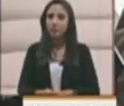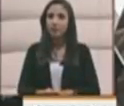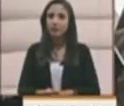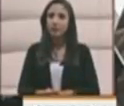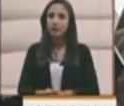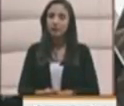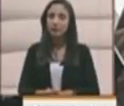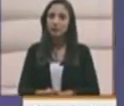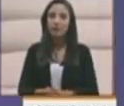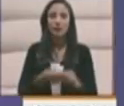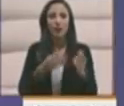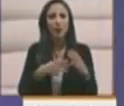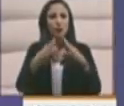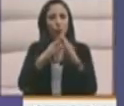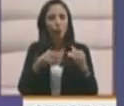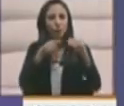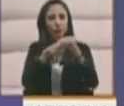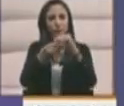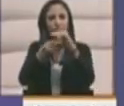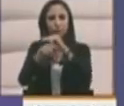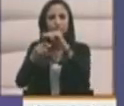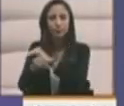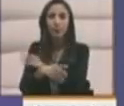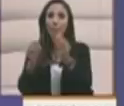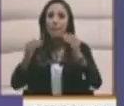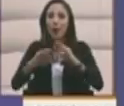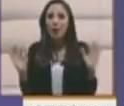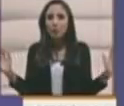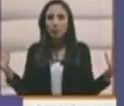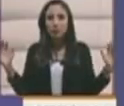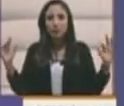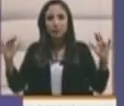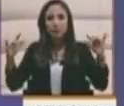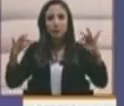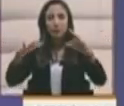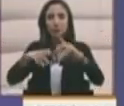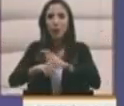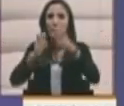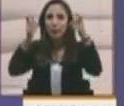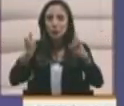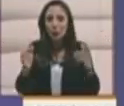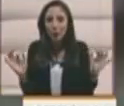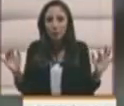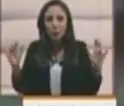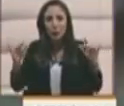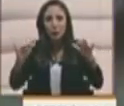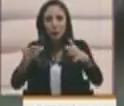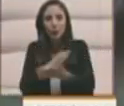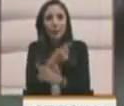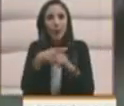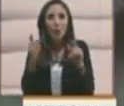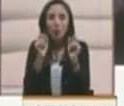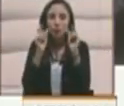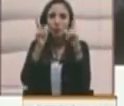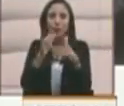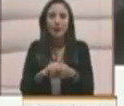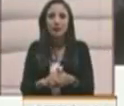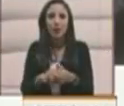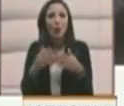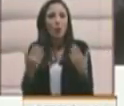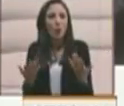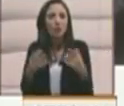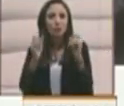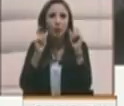en el recorrido se sumó mucha gente, pero oye, lo que me impactó firmemente, que de verdad